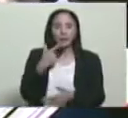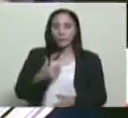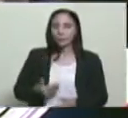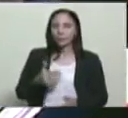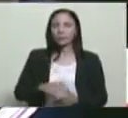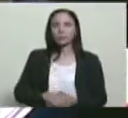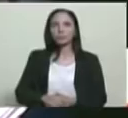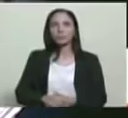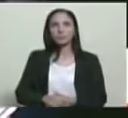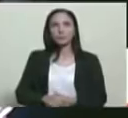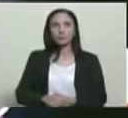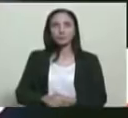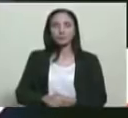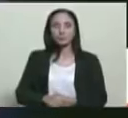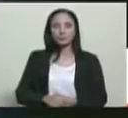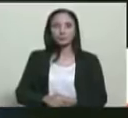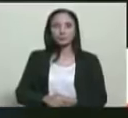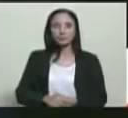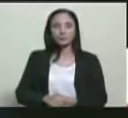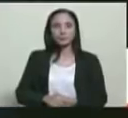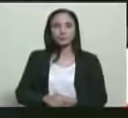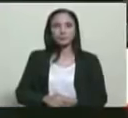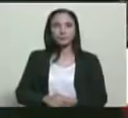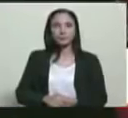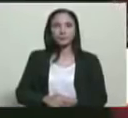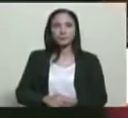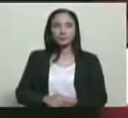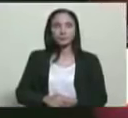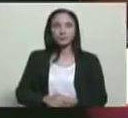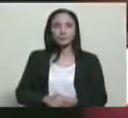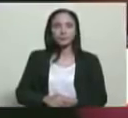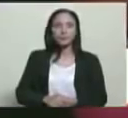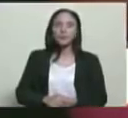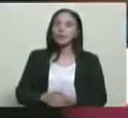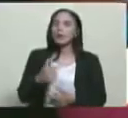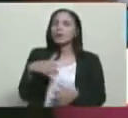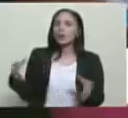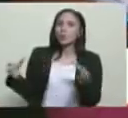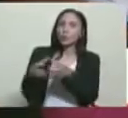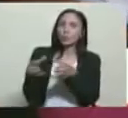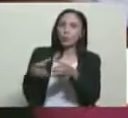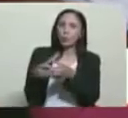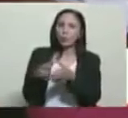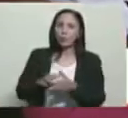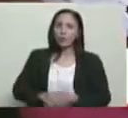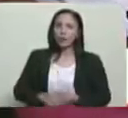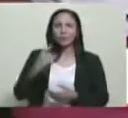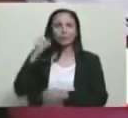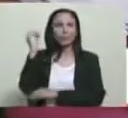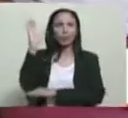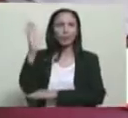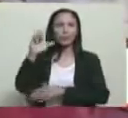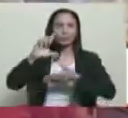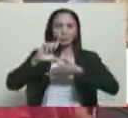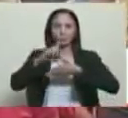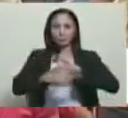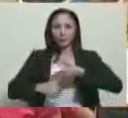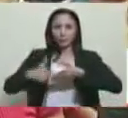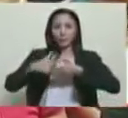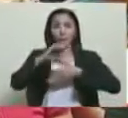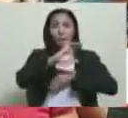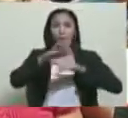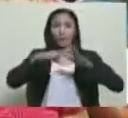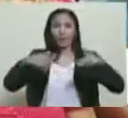importante. Tenemos la visita en Venezuela del Comité Organizador del Congreso Latinoamericano y Caribeño